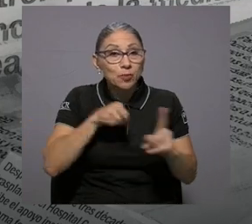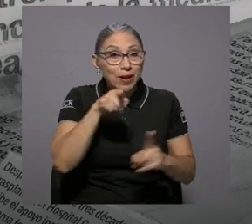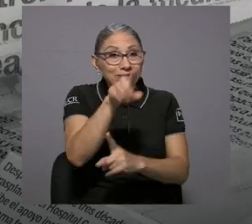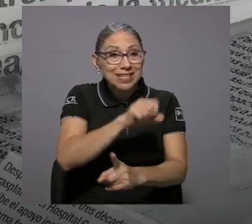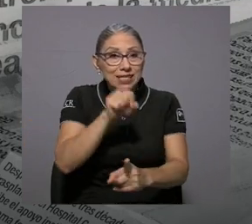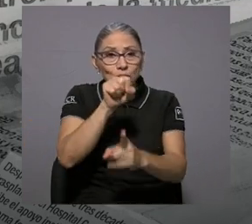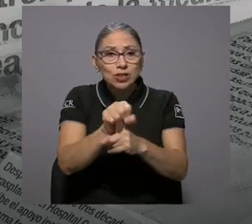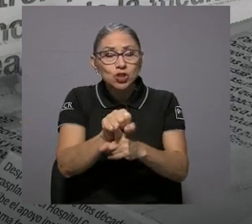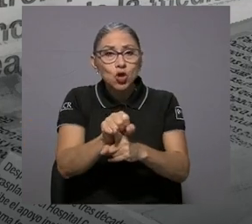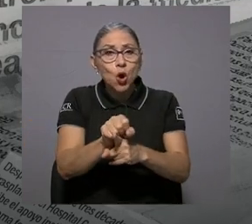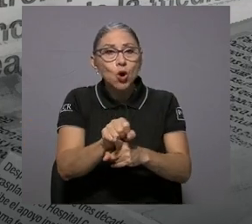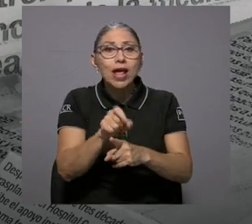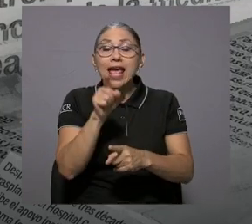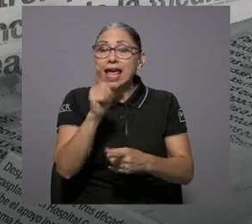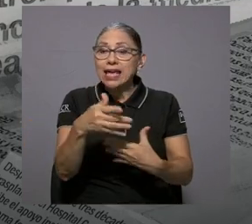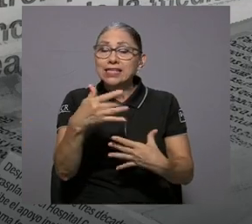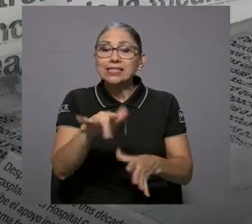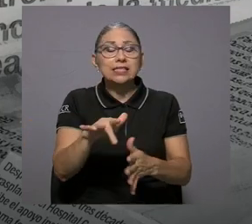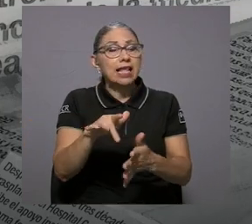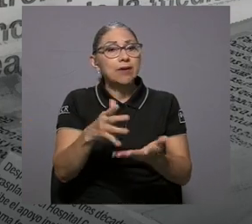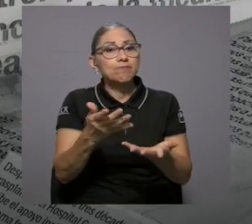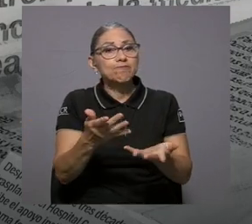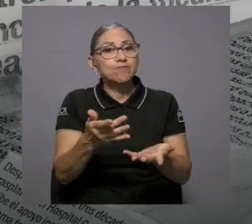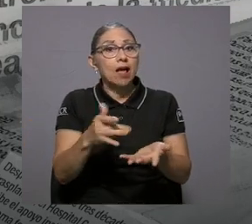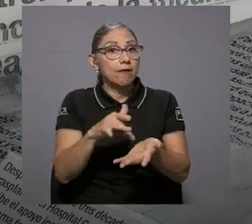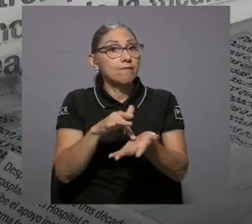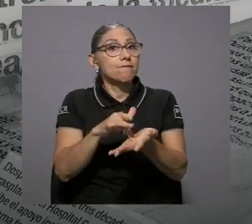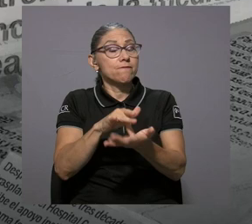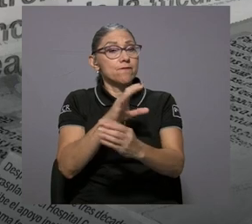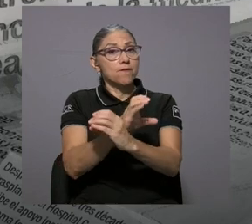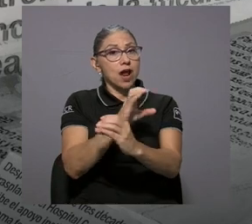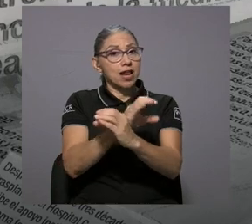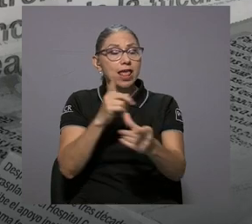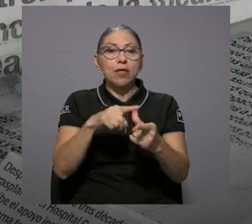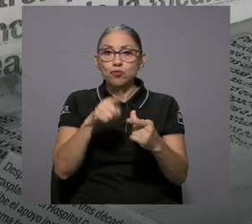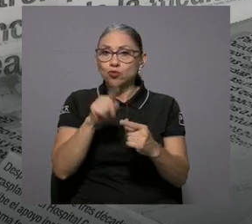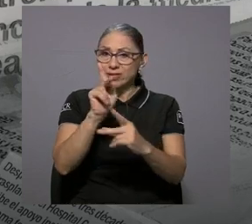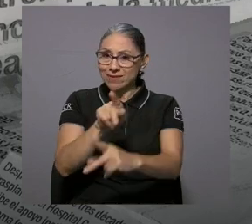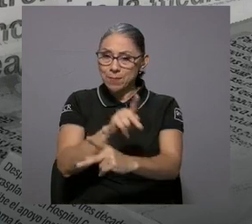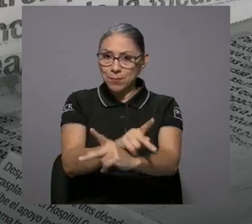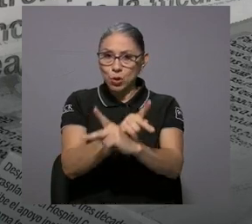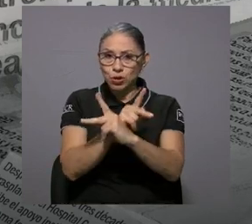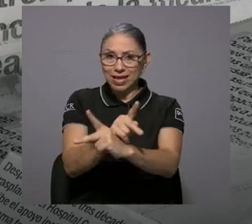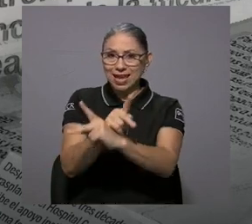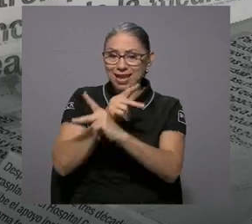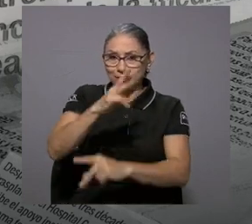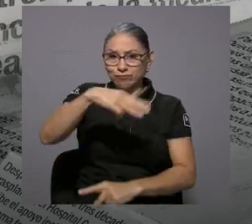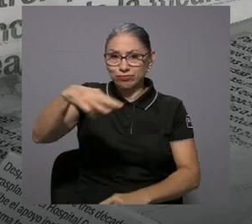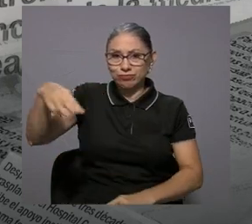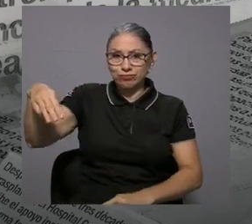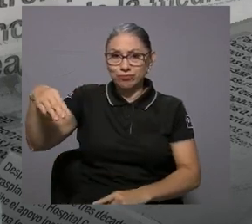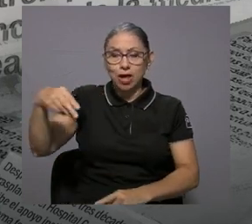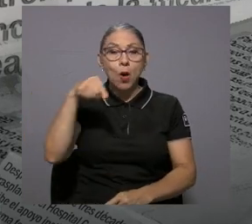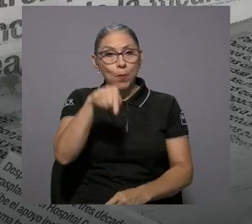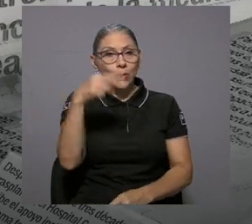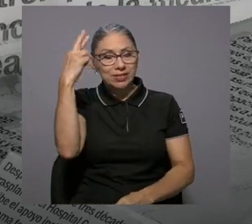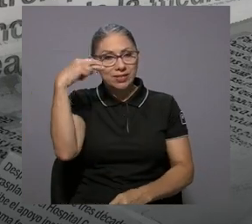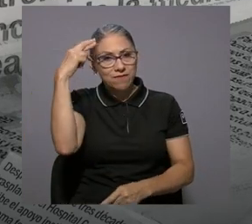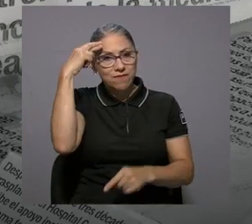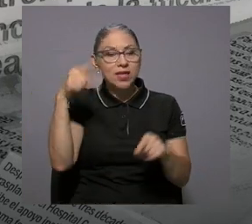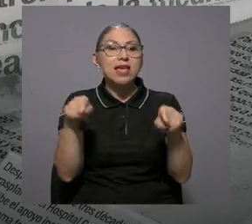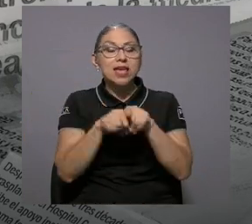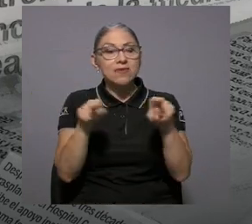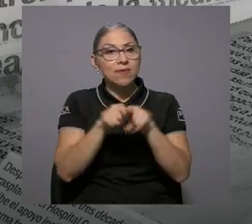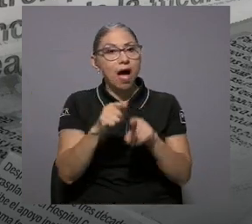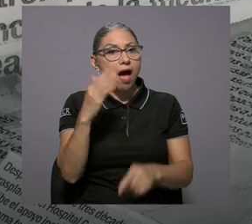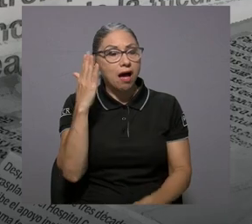de fragilidad, y entonces hay que protegerlos. Por esta razón y también teniendo